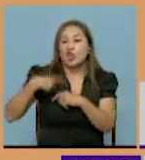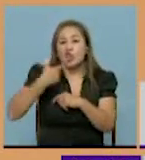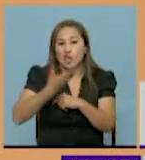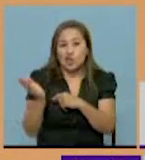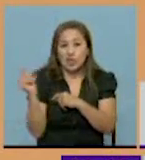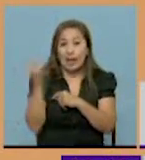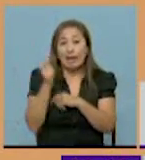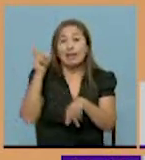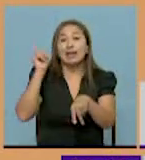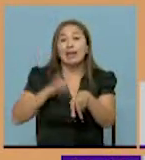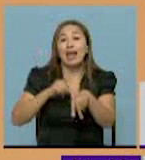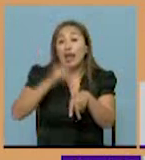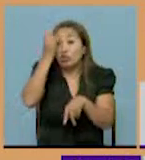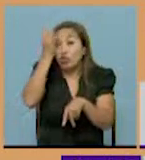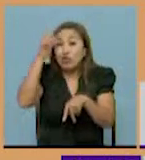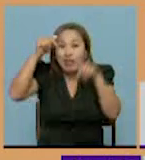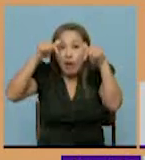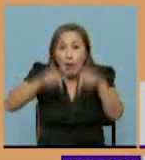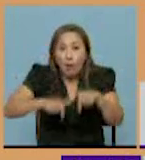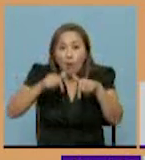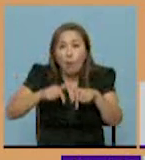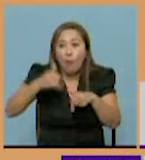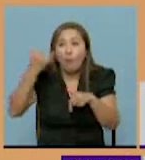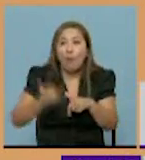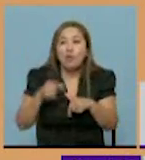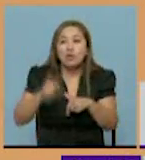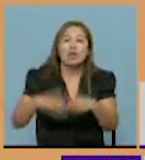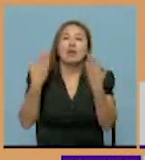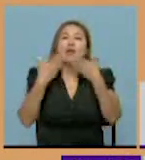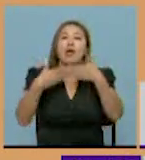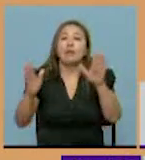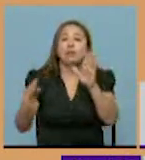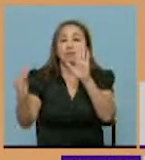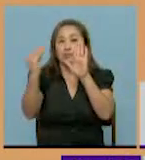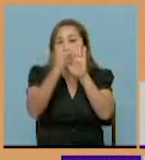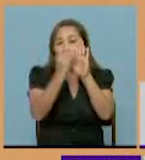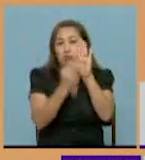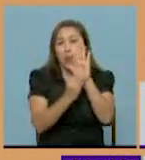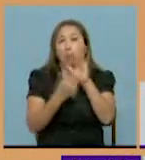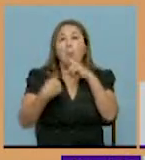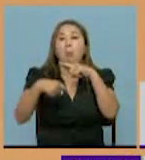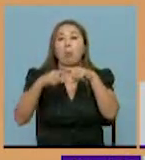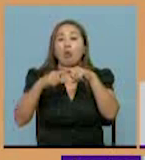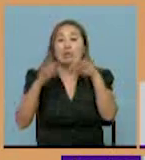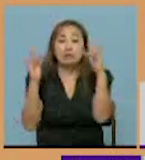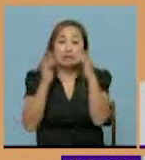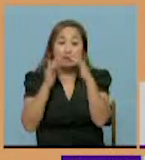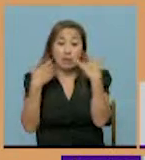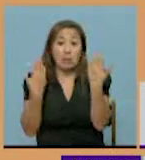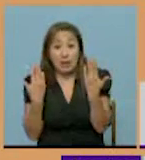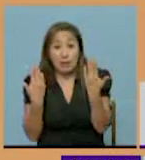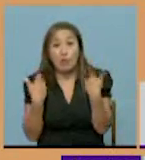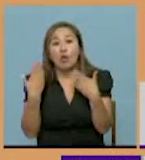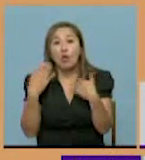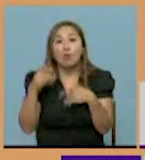Y bueno, a partir de las 0 horas de hoy se abrió la inscripción vía web para postularse a este sorteo